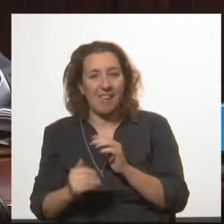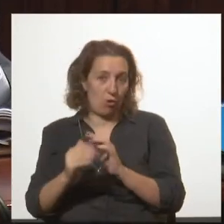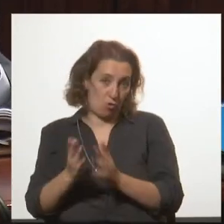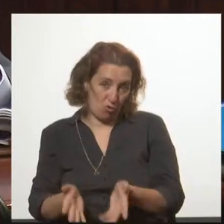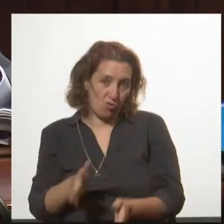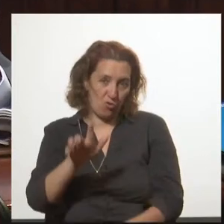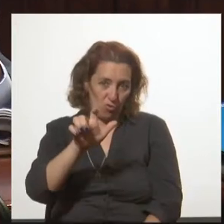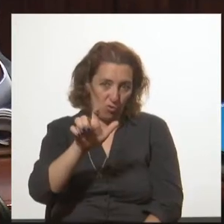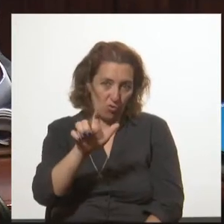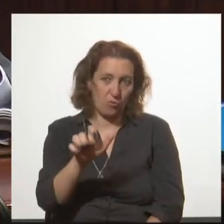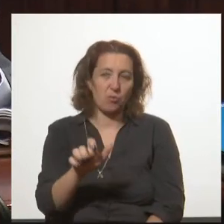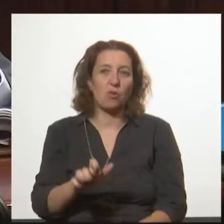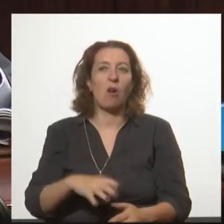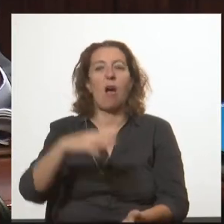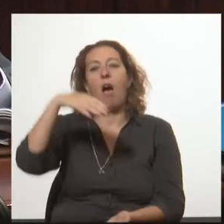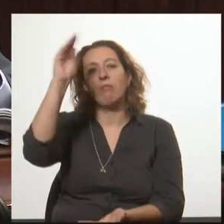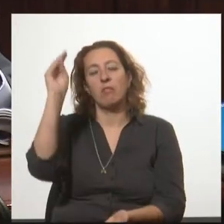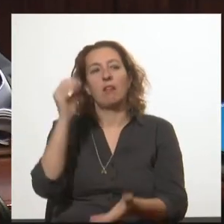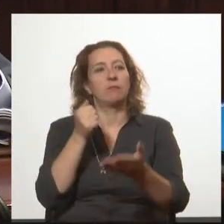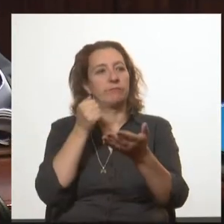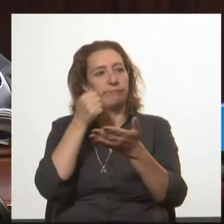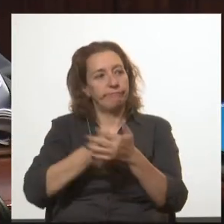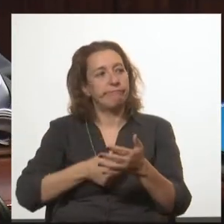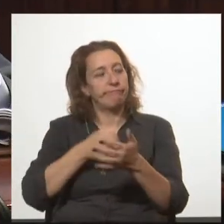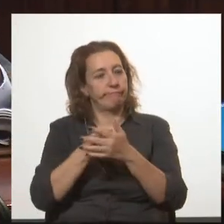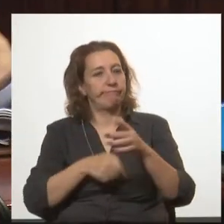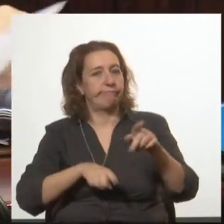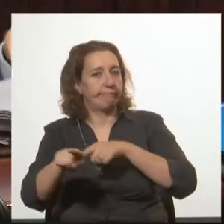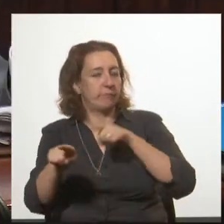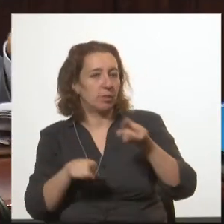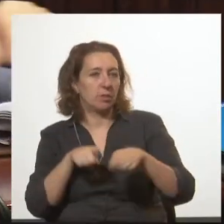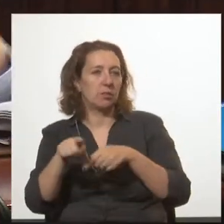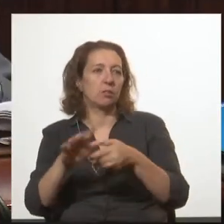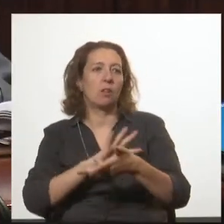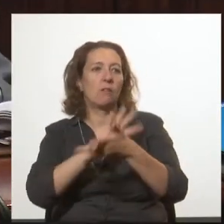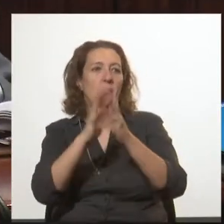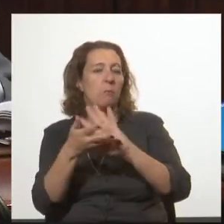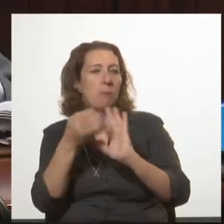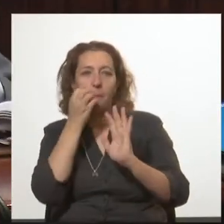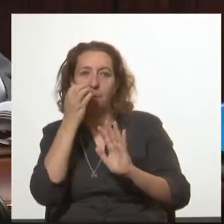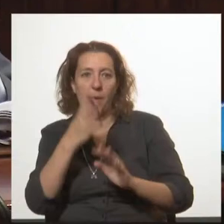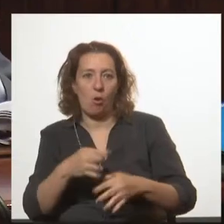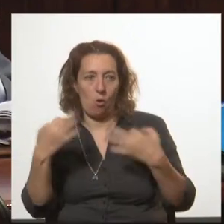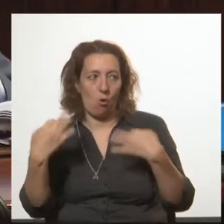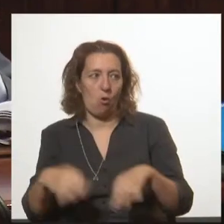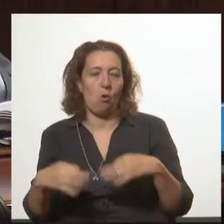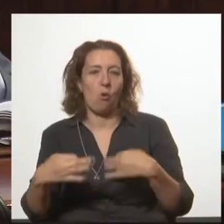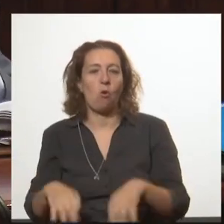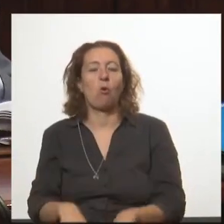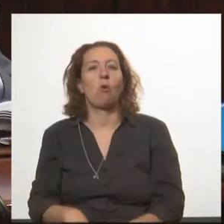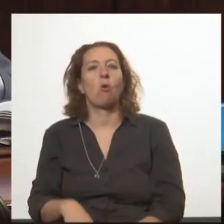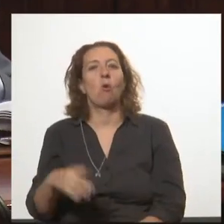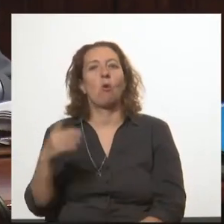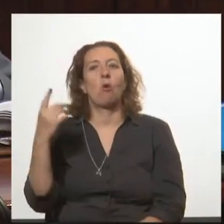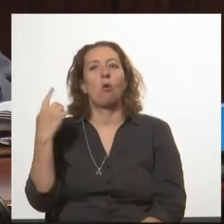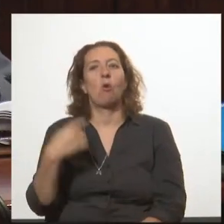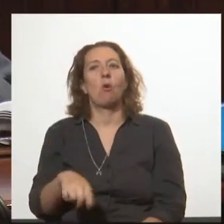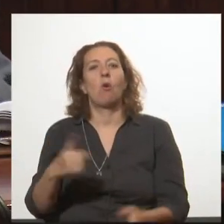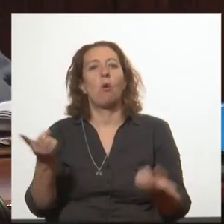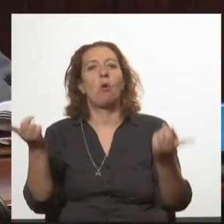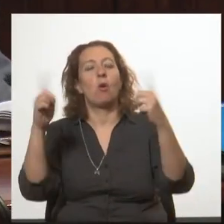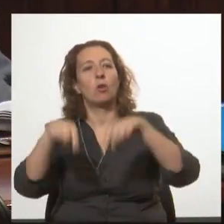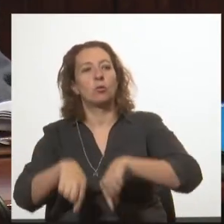obviamente ante el va a tratar de gestionar esto de manera de la manera más eficiente posible en cuanto al retorno